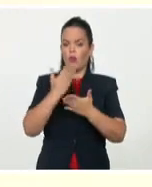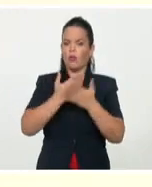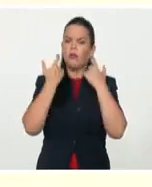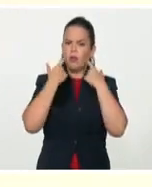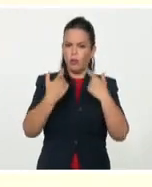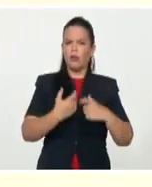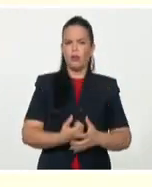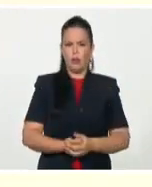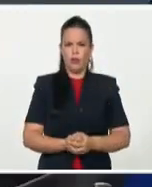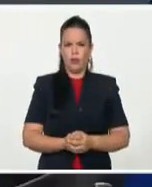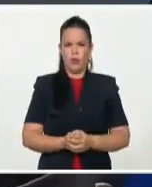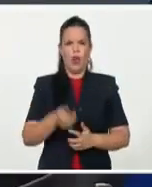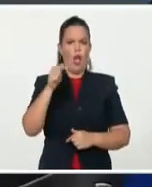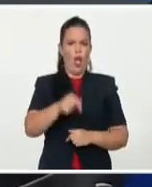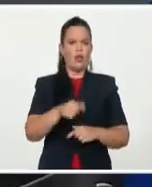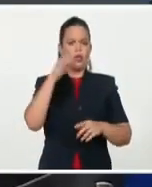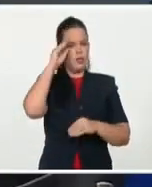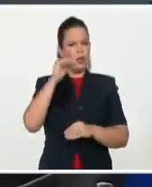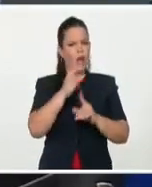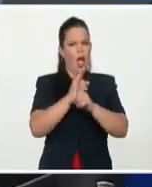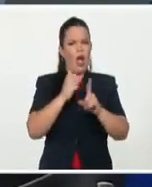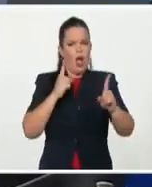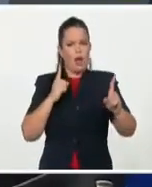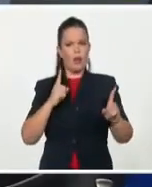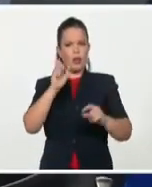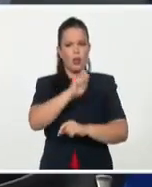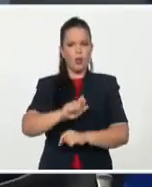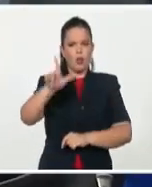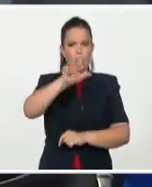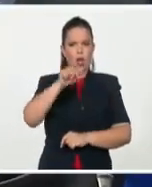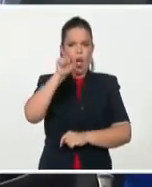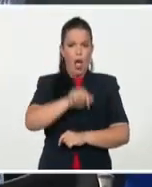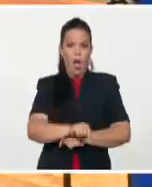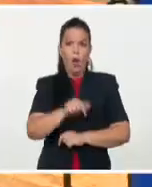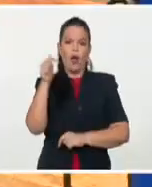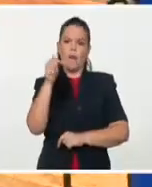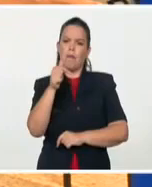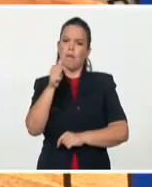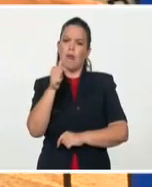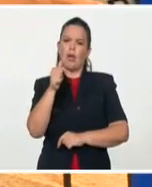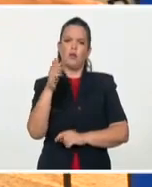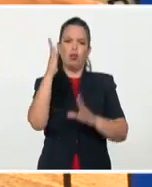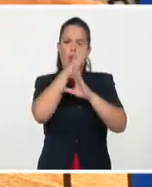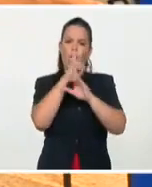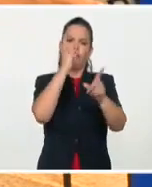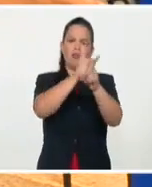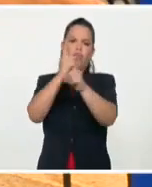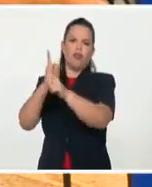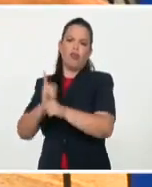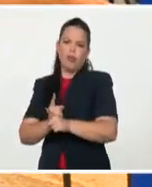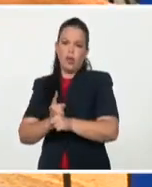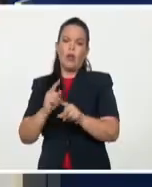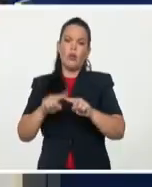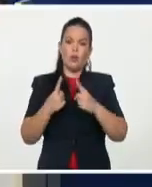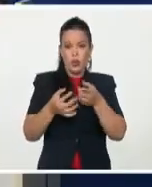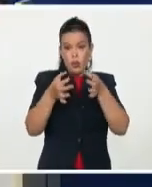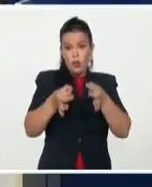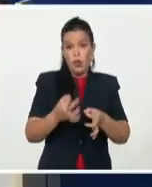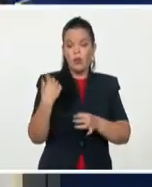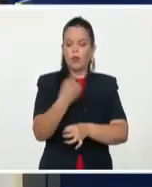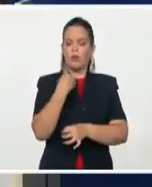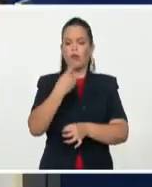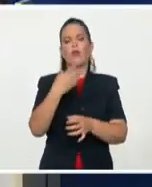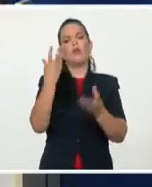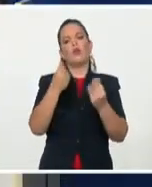de ese aislamiento social por la pandemia, disminuye el intercambio presencial. De ahí que el CNSEX tiene retos